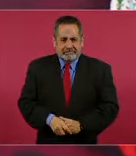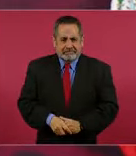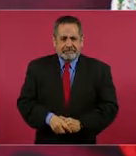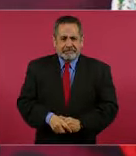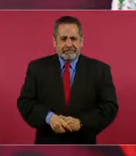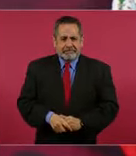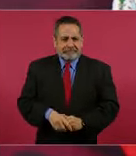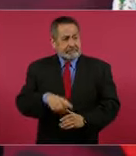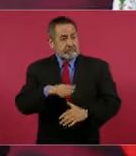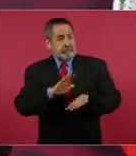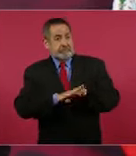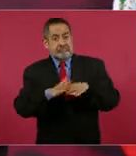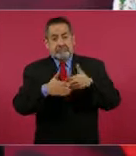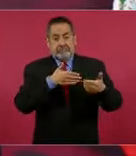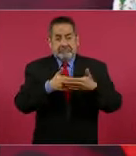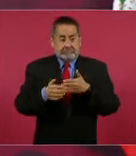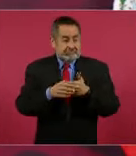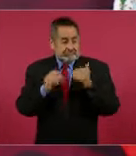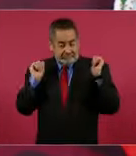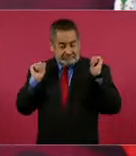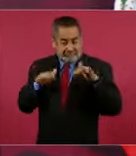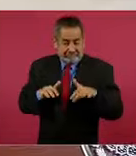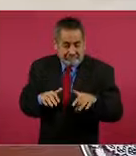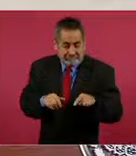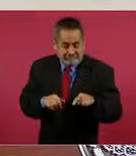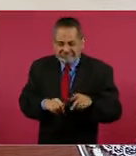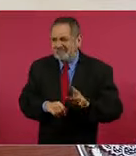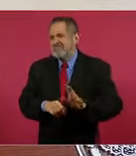toda esa modernidad, ¿quién va a llegar a